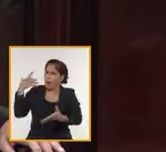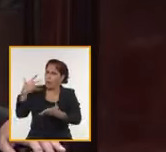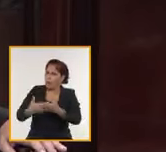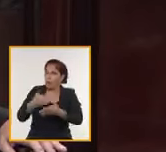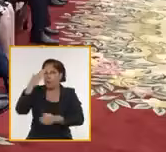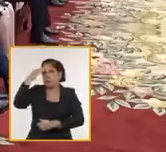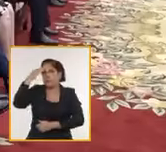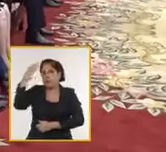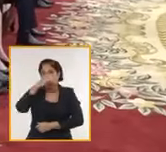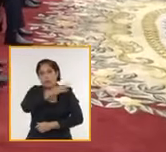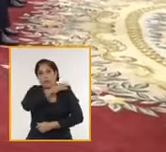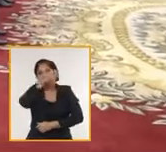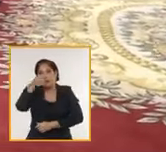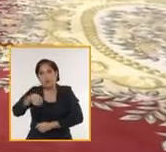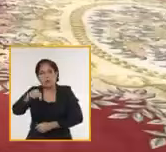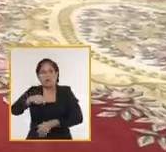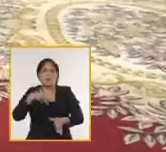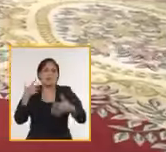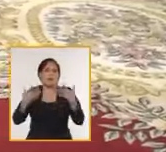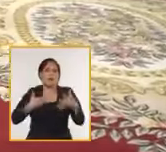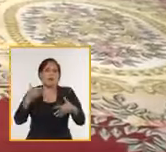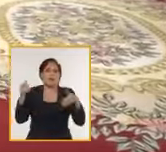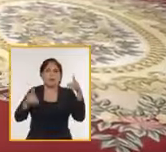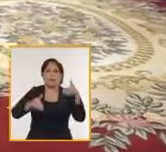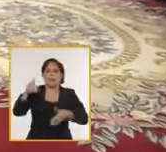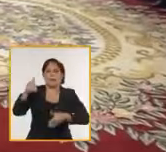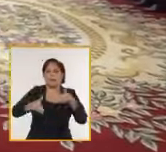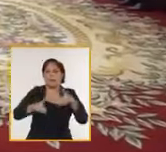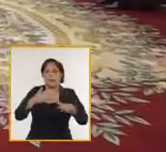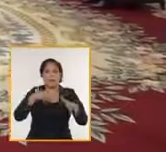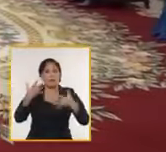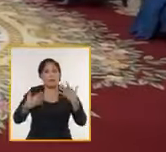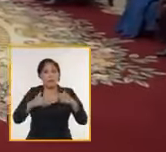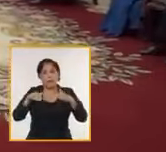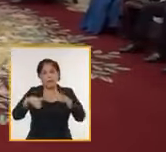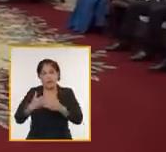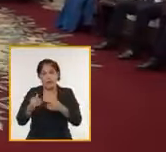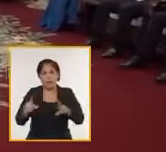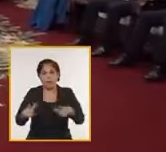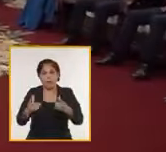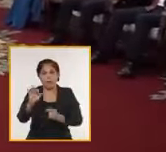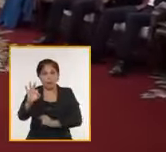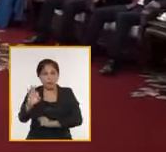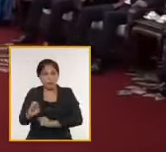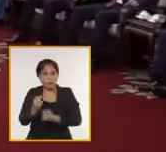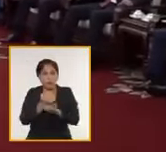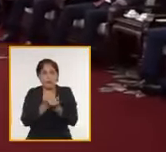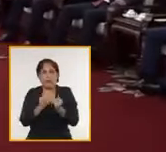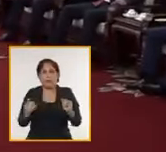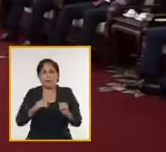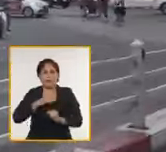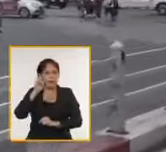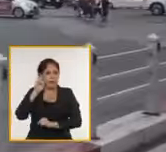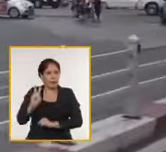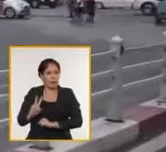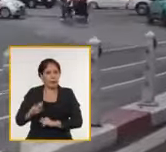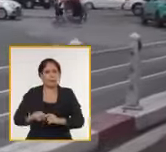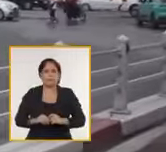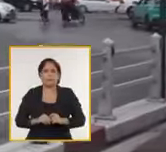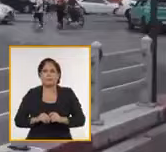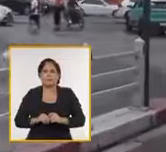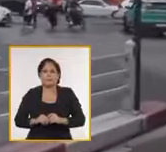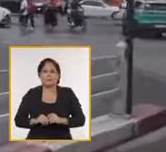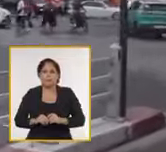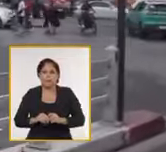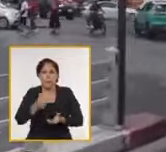agradeció a Luo Quon por la invitación para participar en las celebraciones por el aniversario 80 de la independencia de Vietnam. Desde